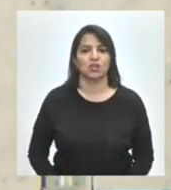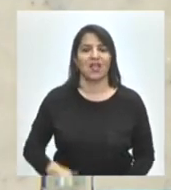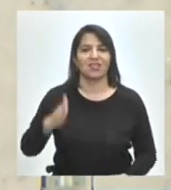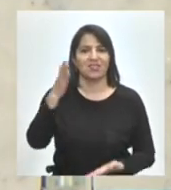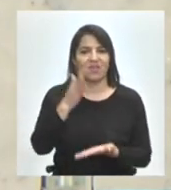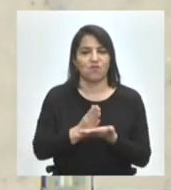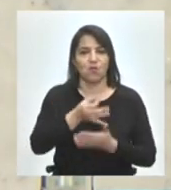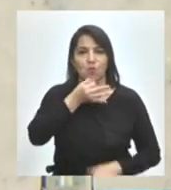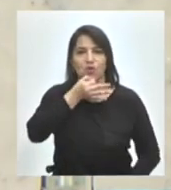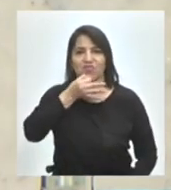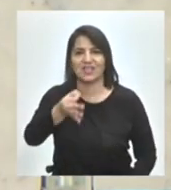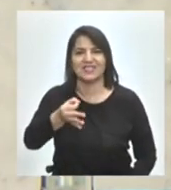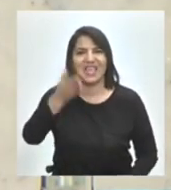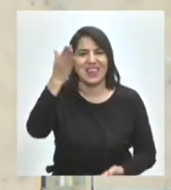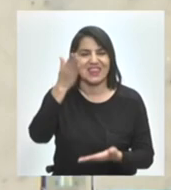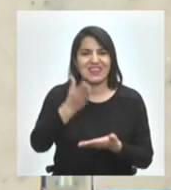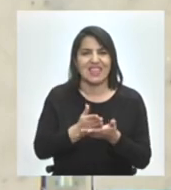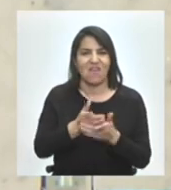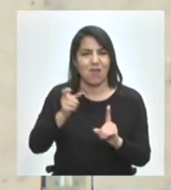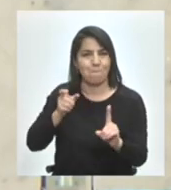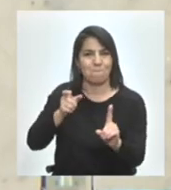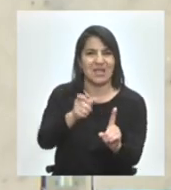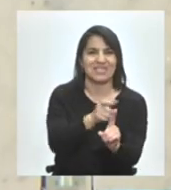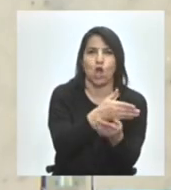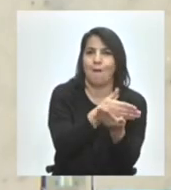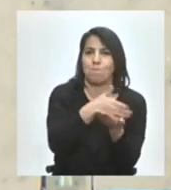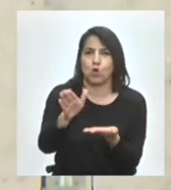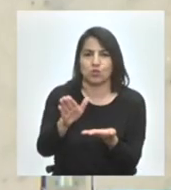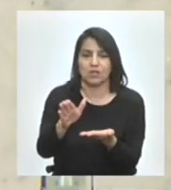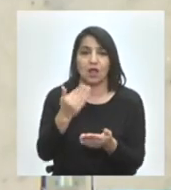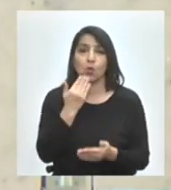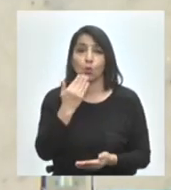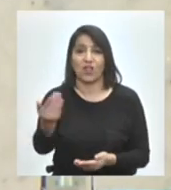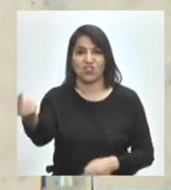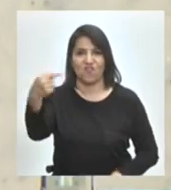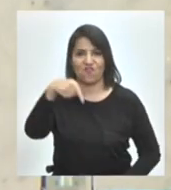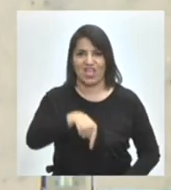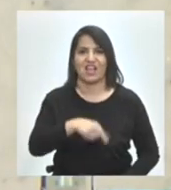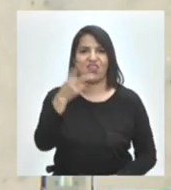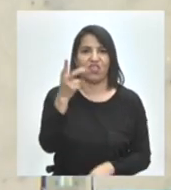señalar que deben ser perseguidos y expulsados cuando vienen a delinquir.